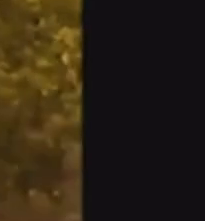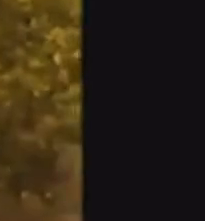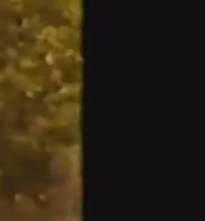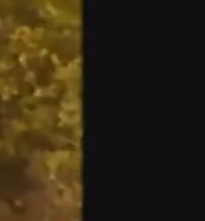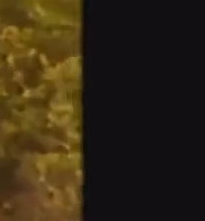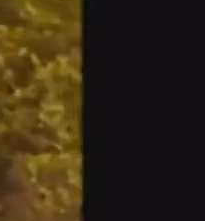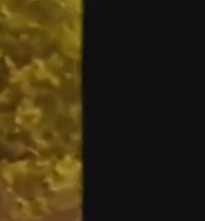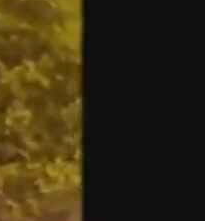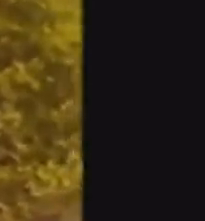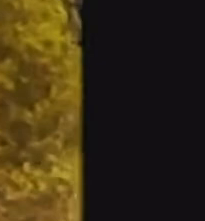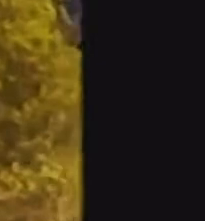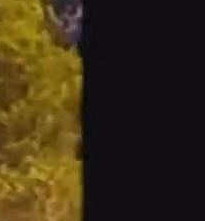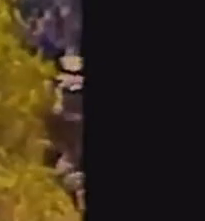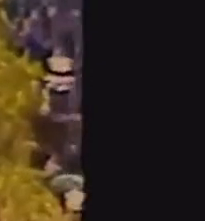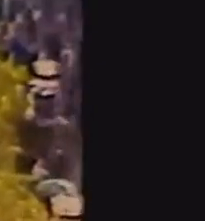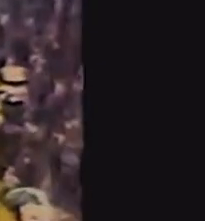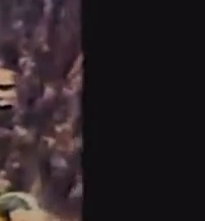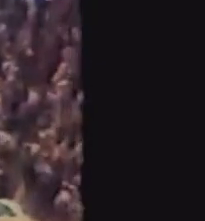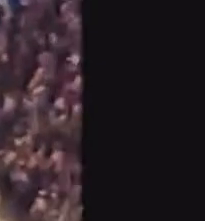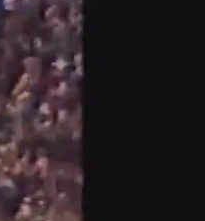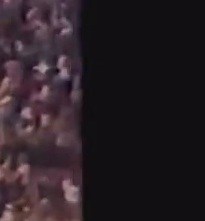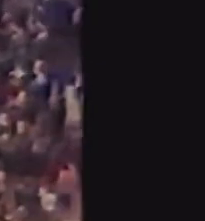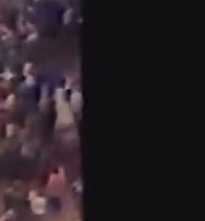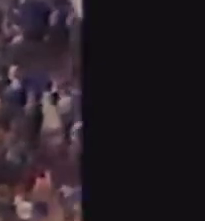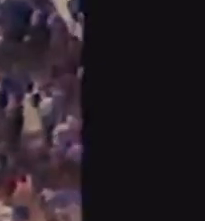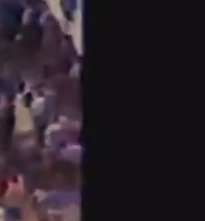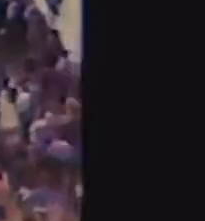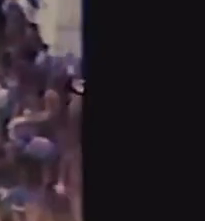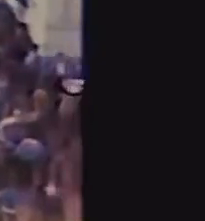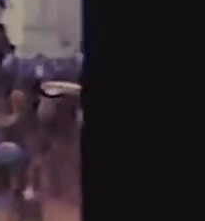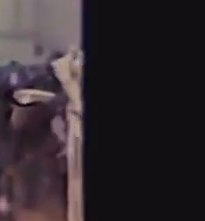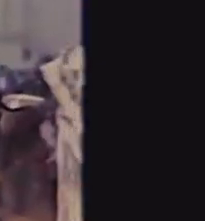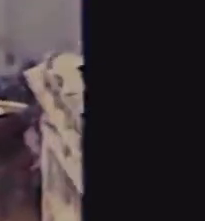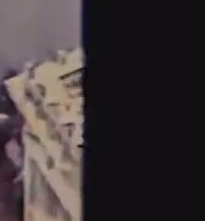en nuestra capacidad de lucha, en nuestra decisión libertaria.